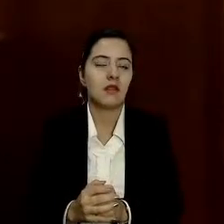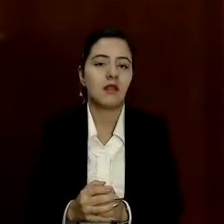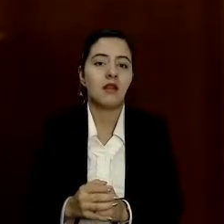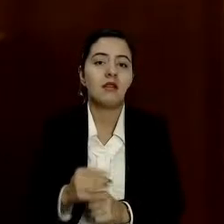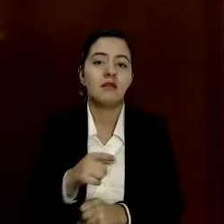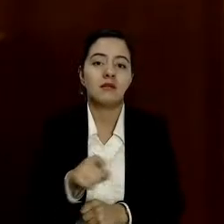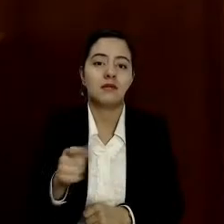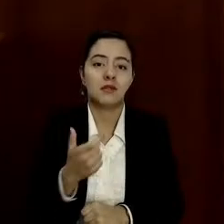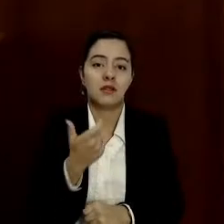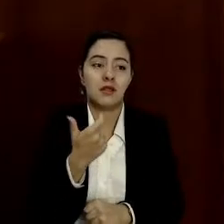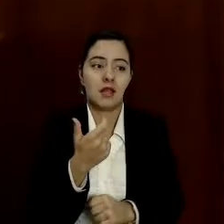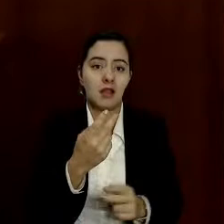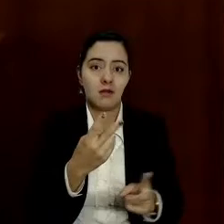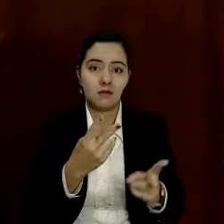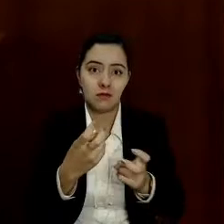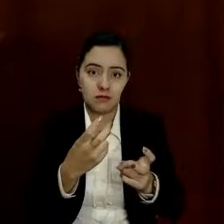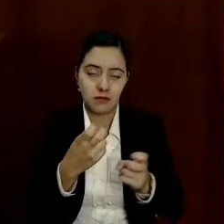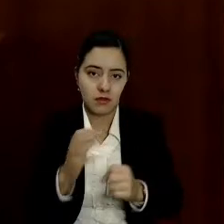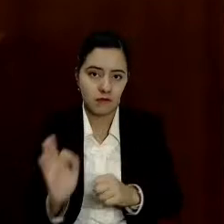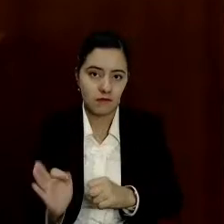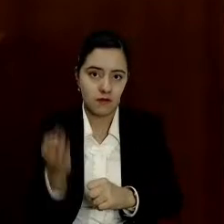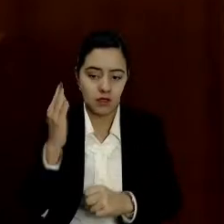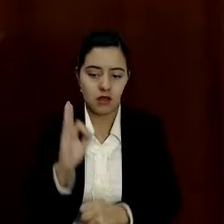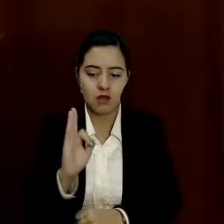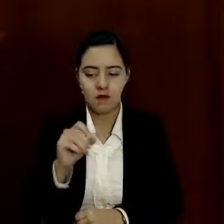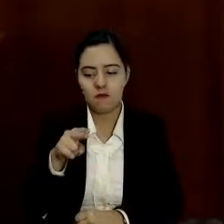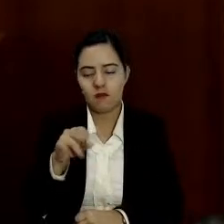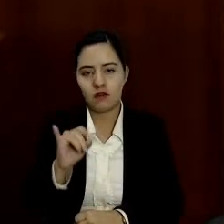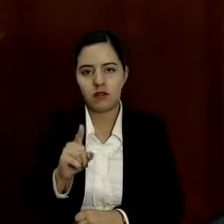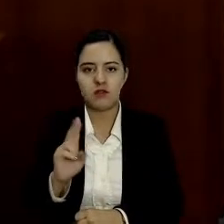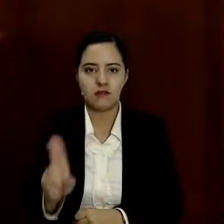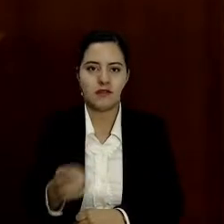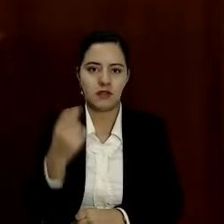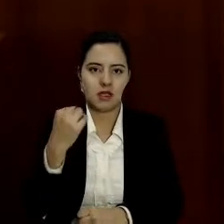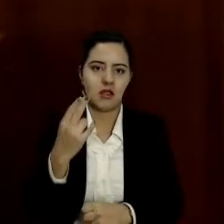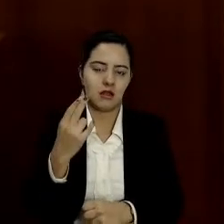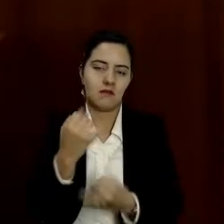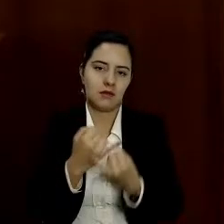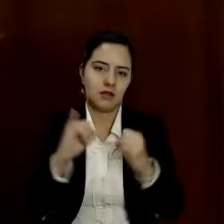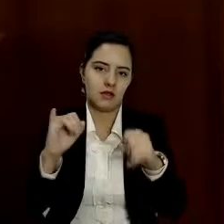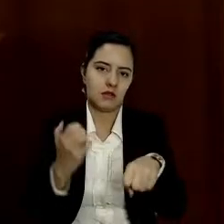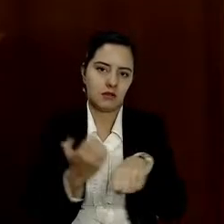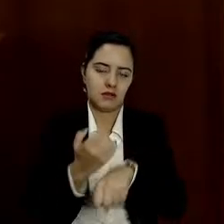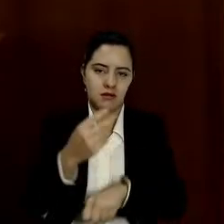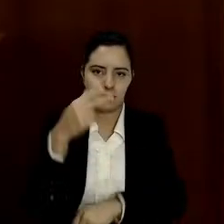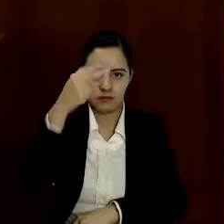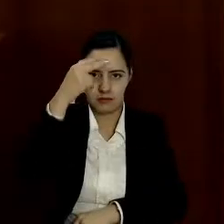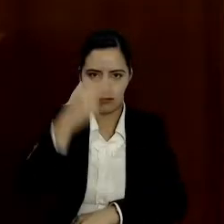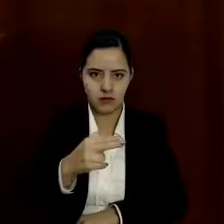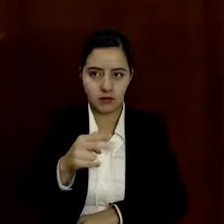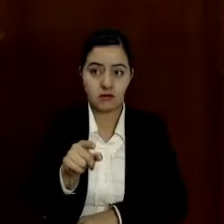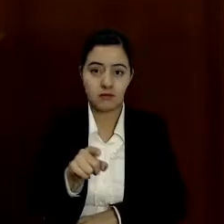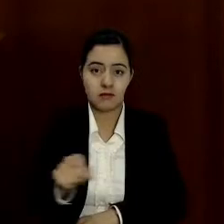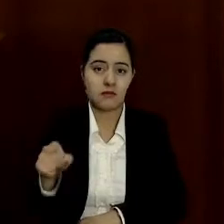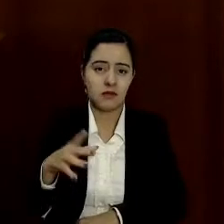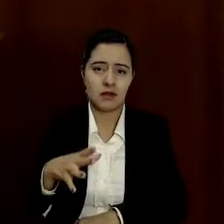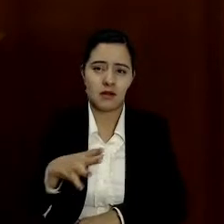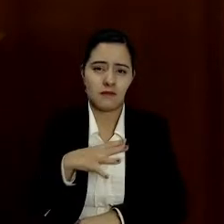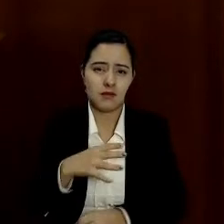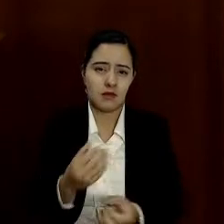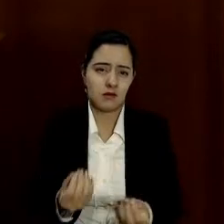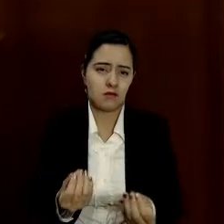federales a través del FONDIC de la Universidad Autónoma del Estado de México provocaron docenas de pliegos